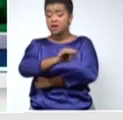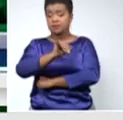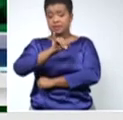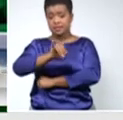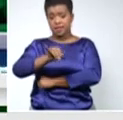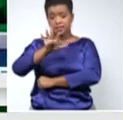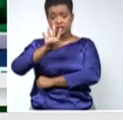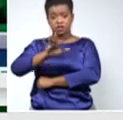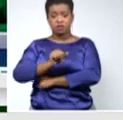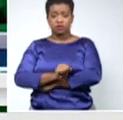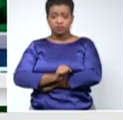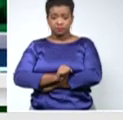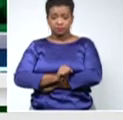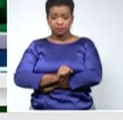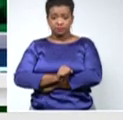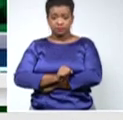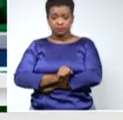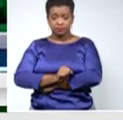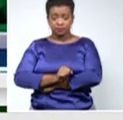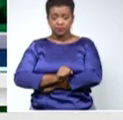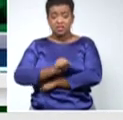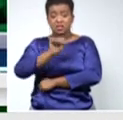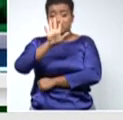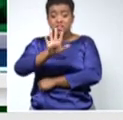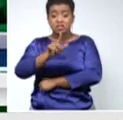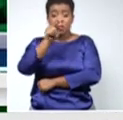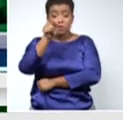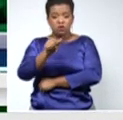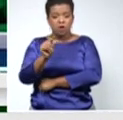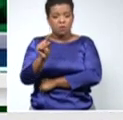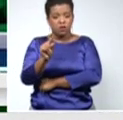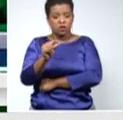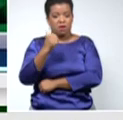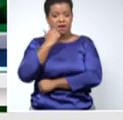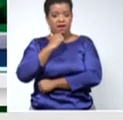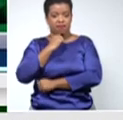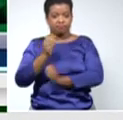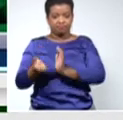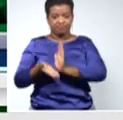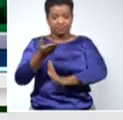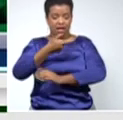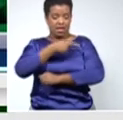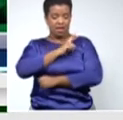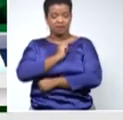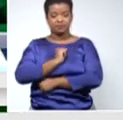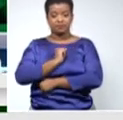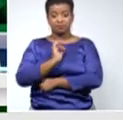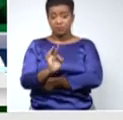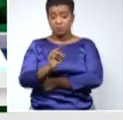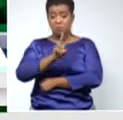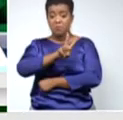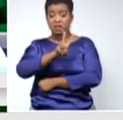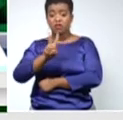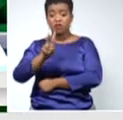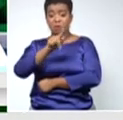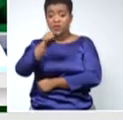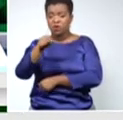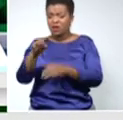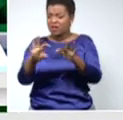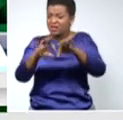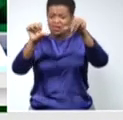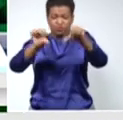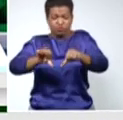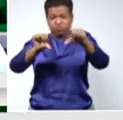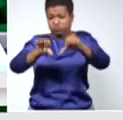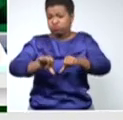65, 5 pacientes más que el día de ayer, de ellos 22 críticos, que se reduce